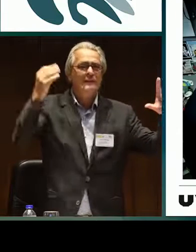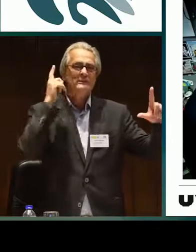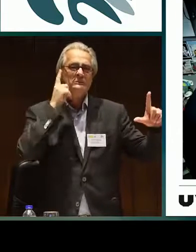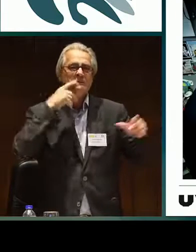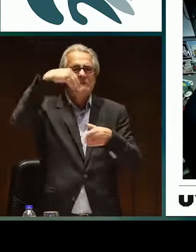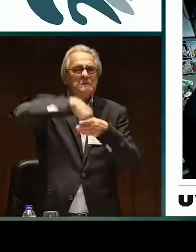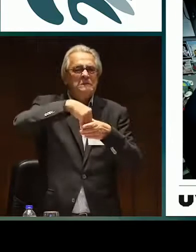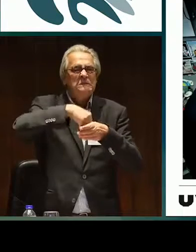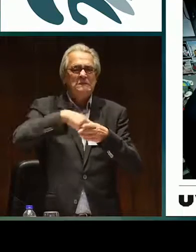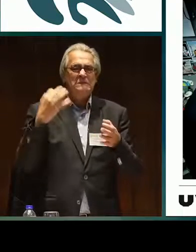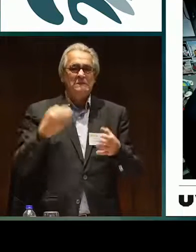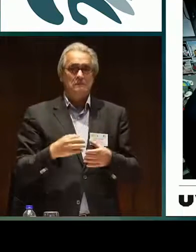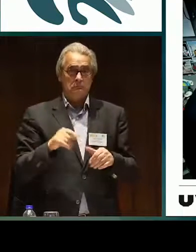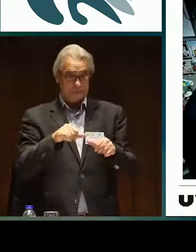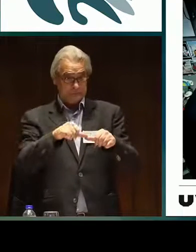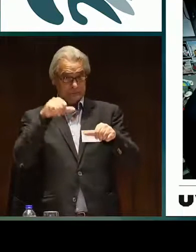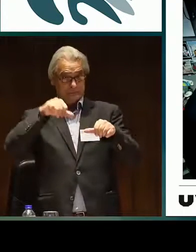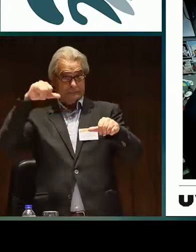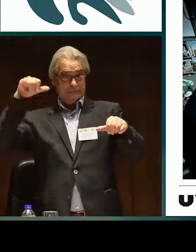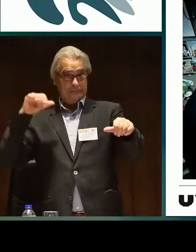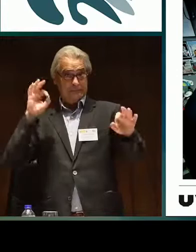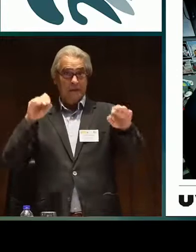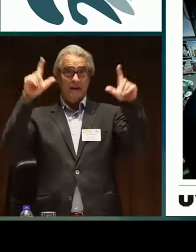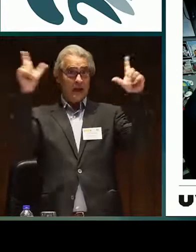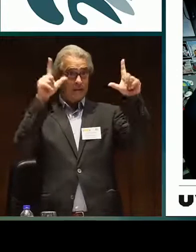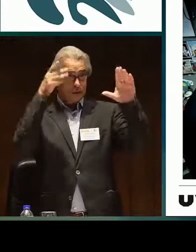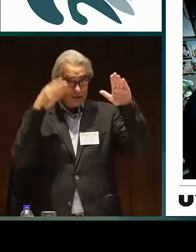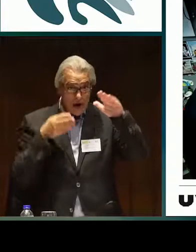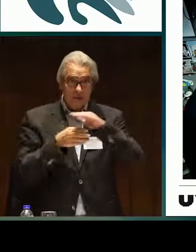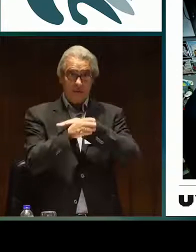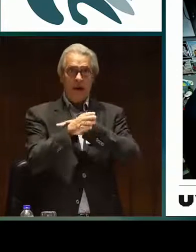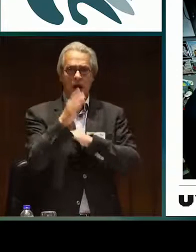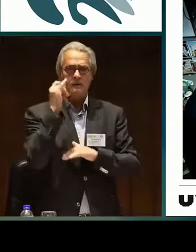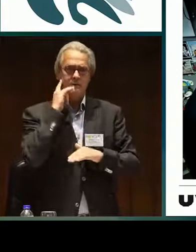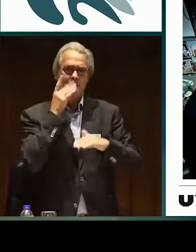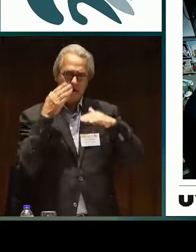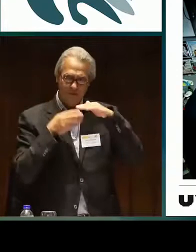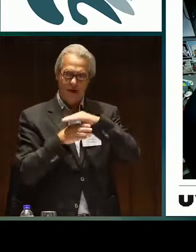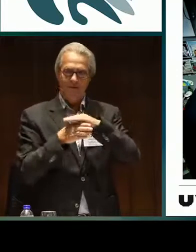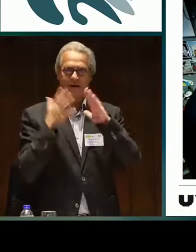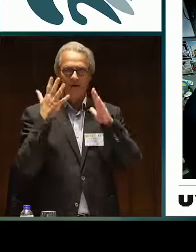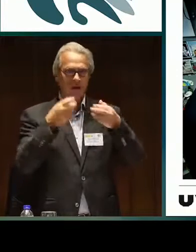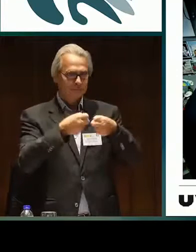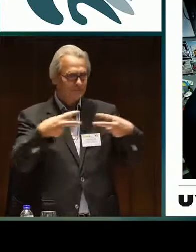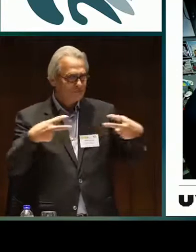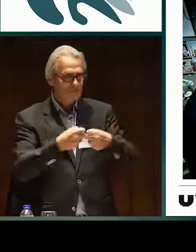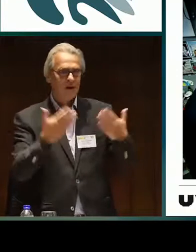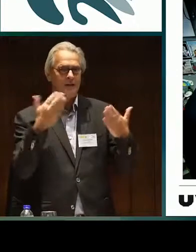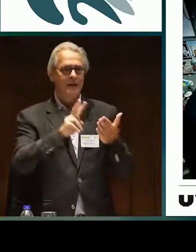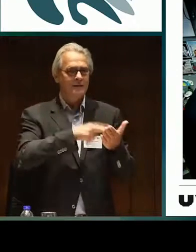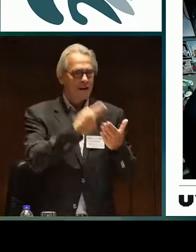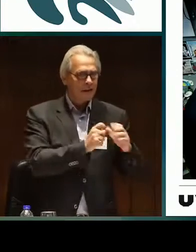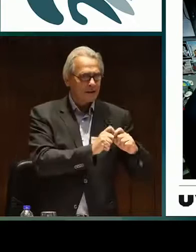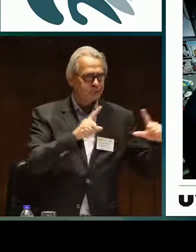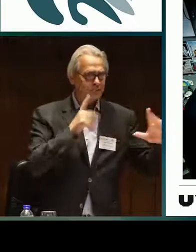la televisión de cara a un futuro, sería interesante saber a qué nos vamos a exponer. Para tener una televisión